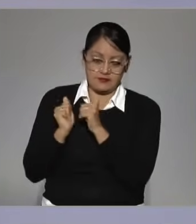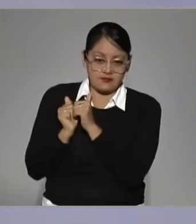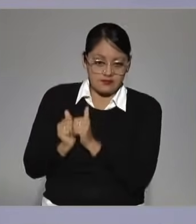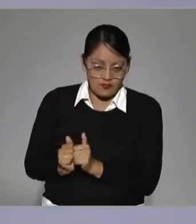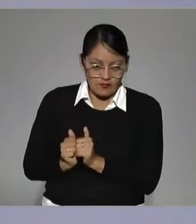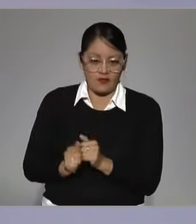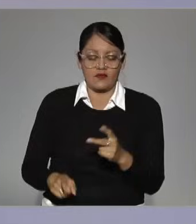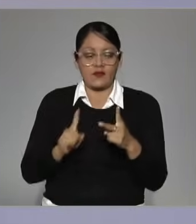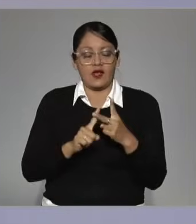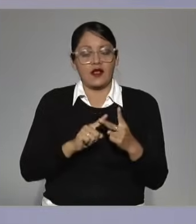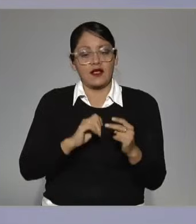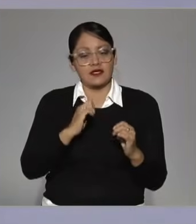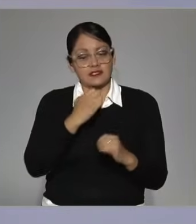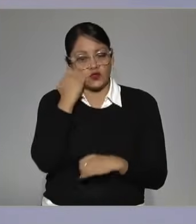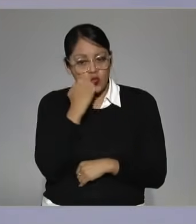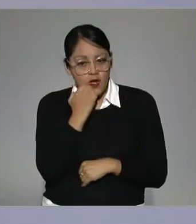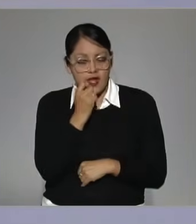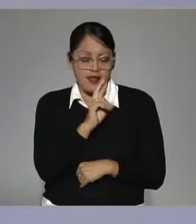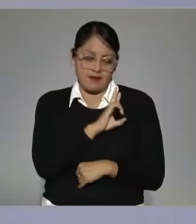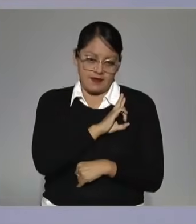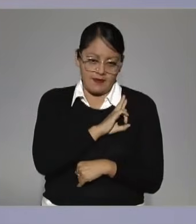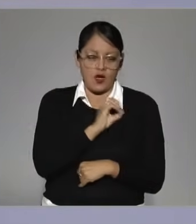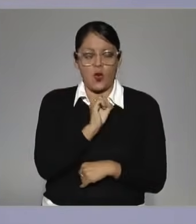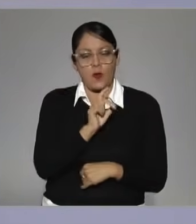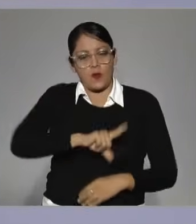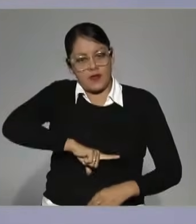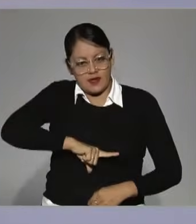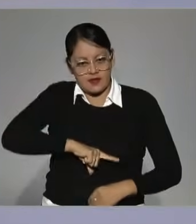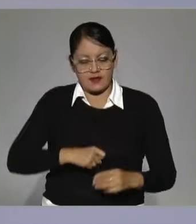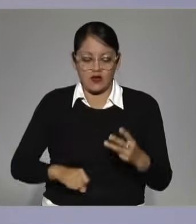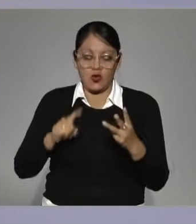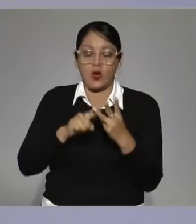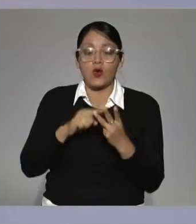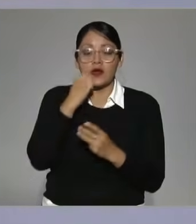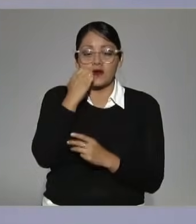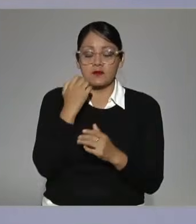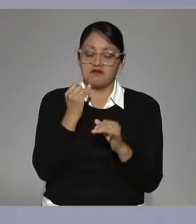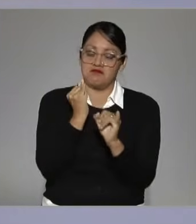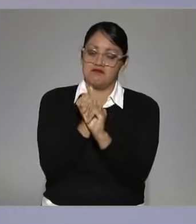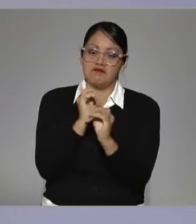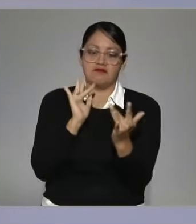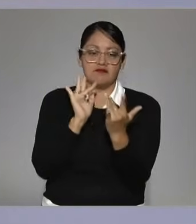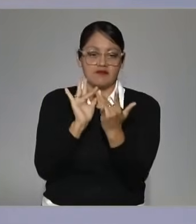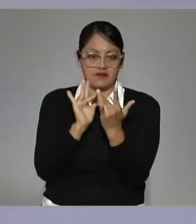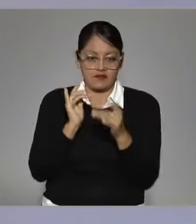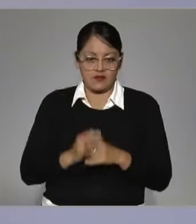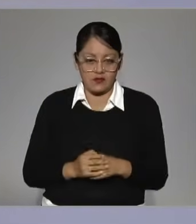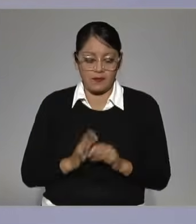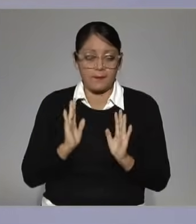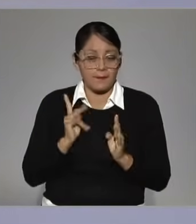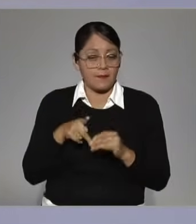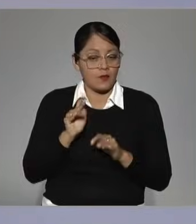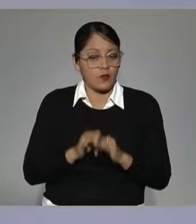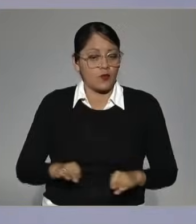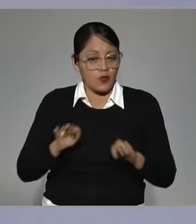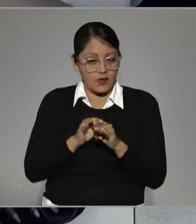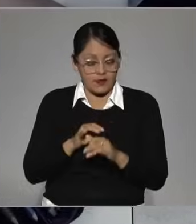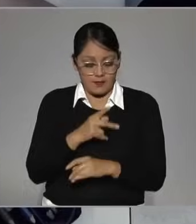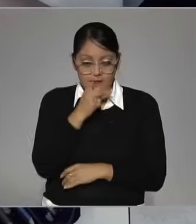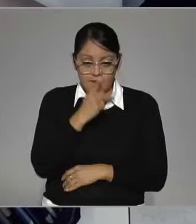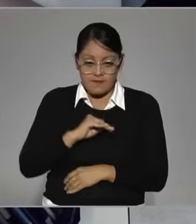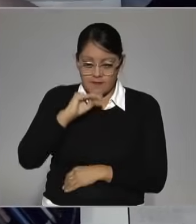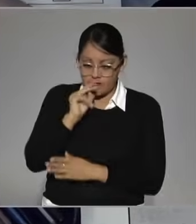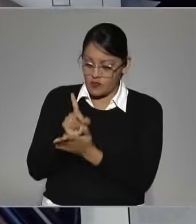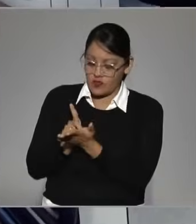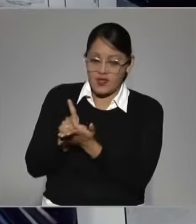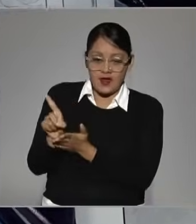en escuelas públicas o privadas, incluso la educación en línea. Sin embargo, es importante tener en cuenta que el derecho de los padres